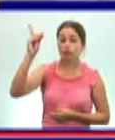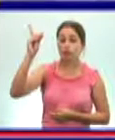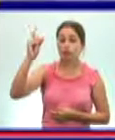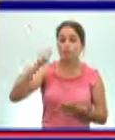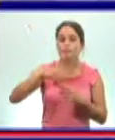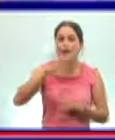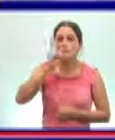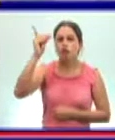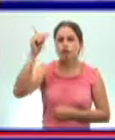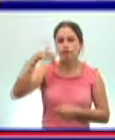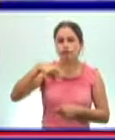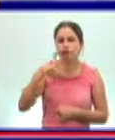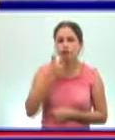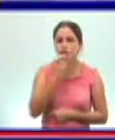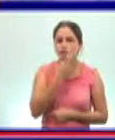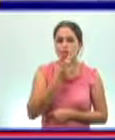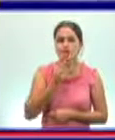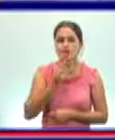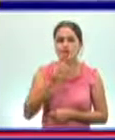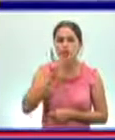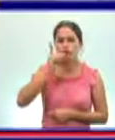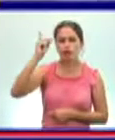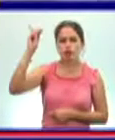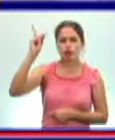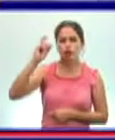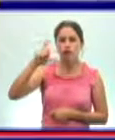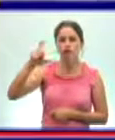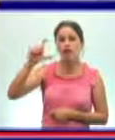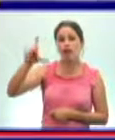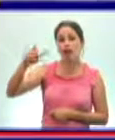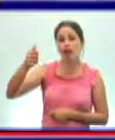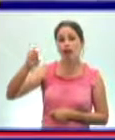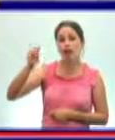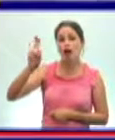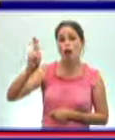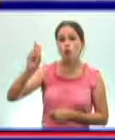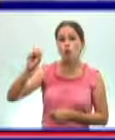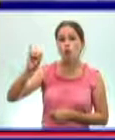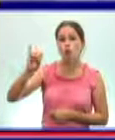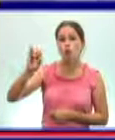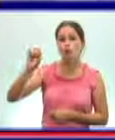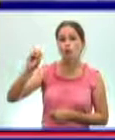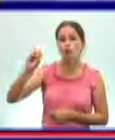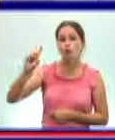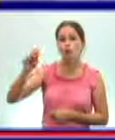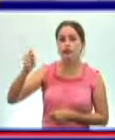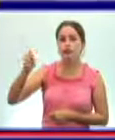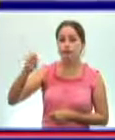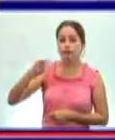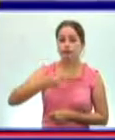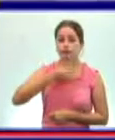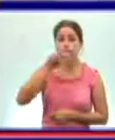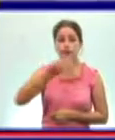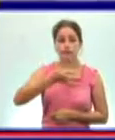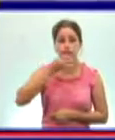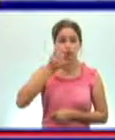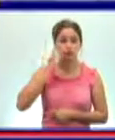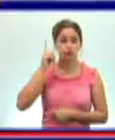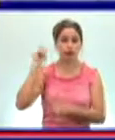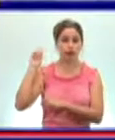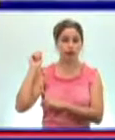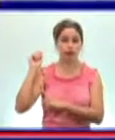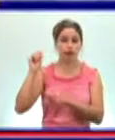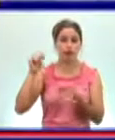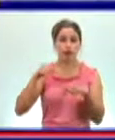krausista, es decir, y él lo expresa, es la influencia que recibe del filósofo alemán en España, en su estancia